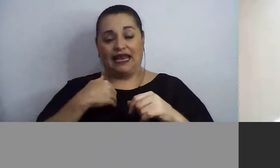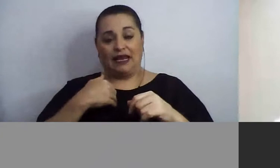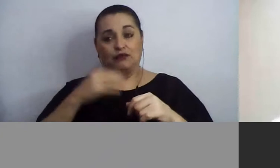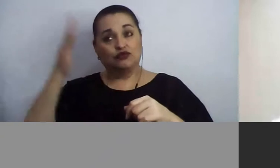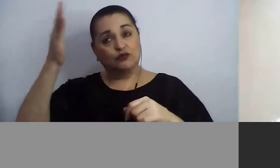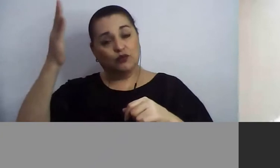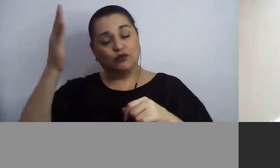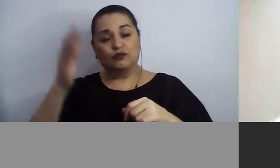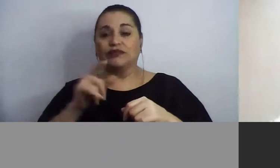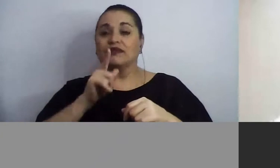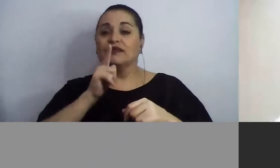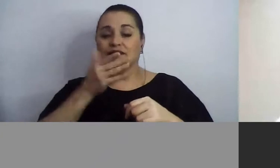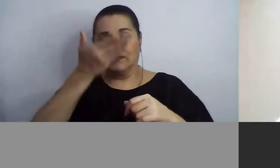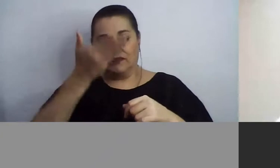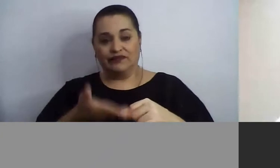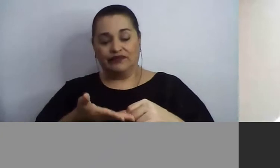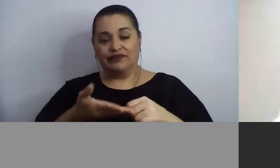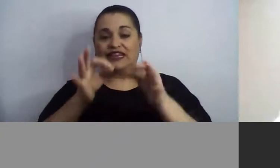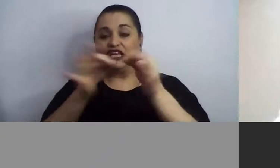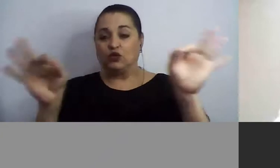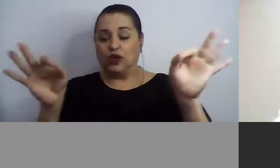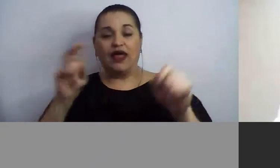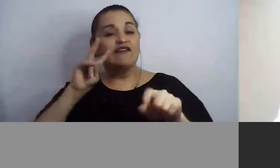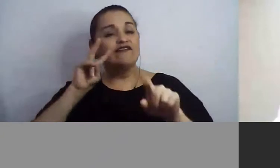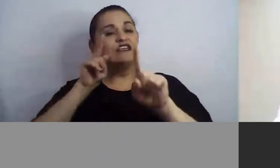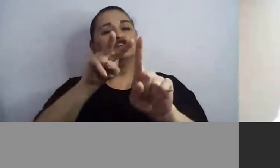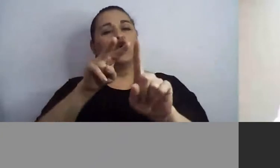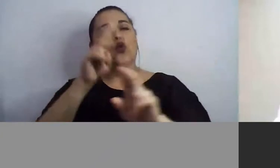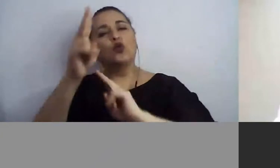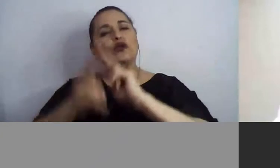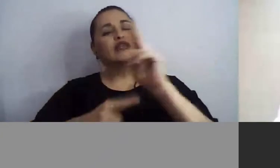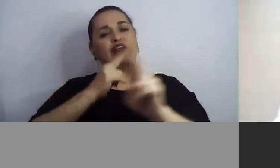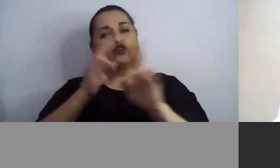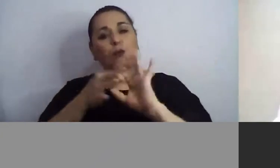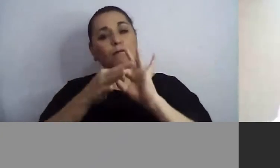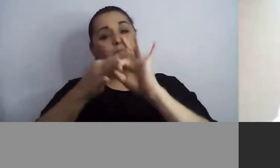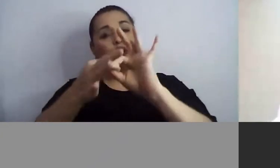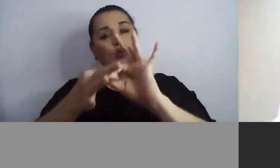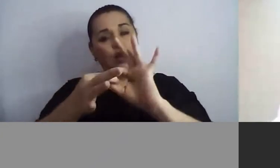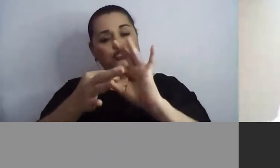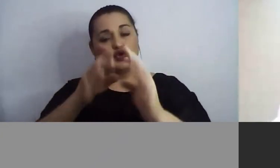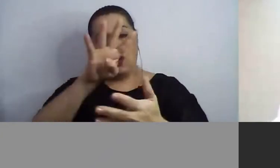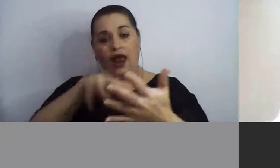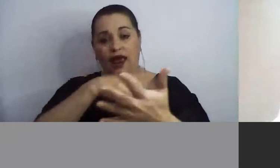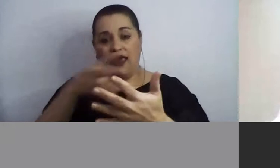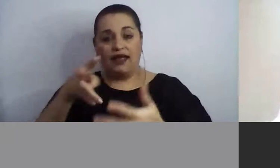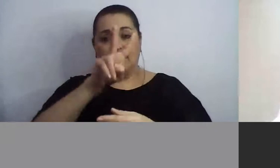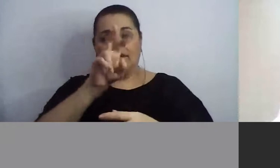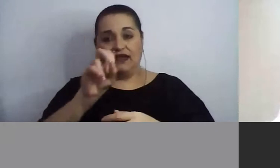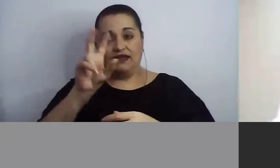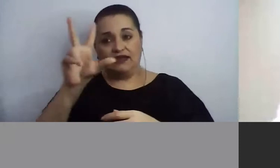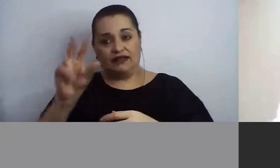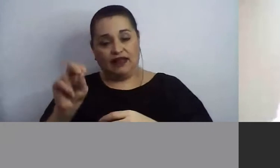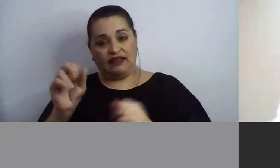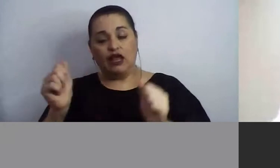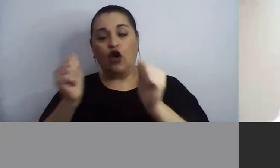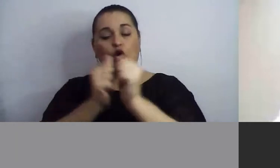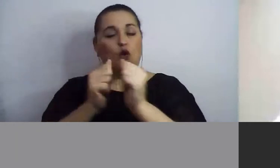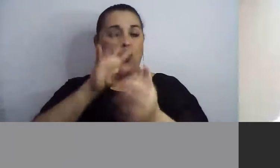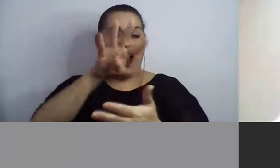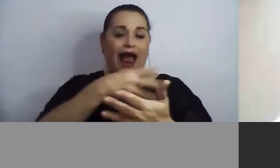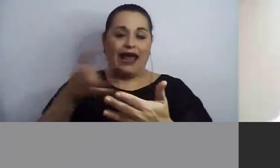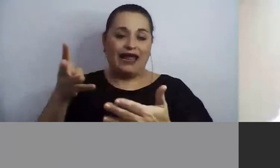intervención titulada la visión universal de la vinculación de la agenda 2030 con la agenda